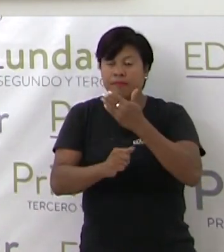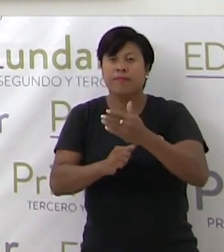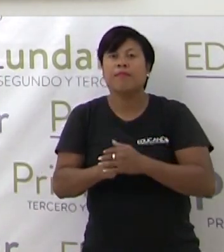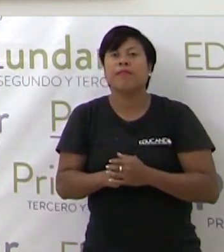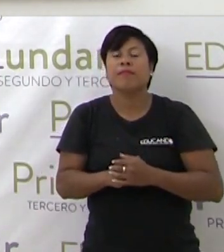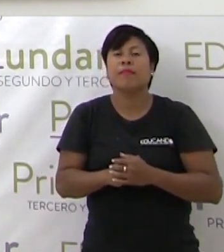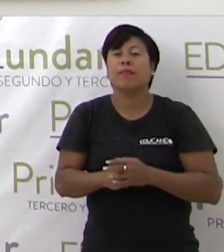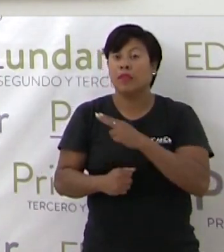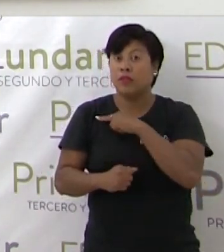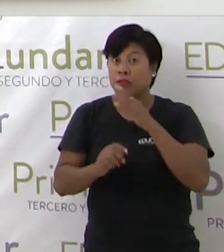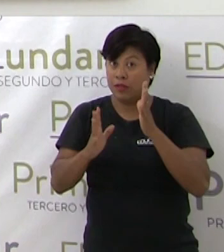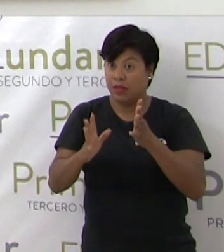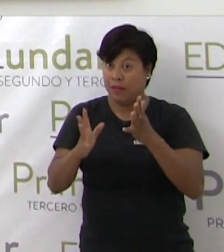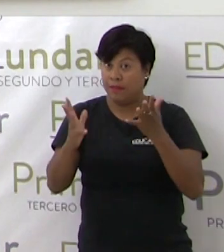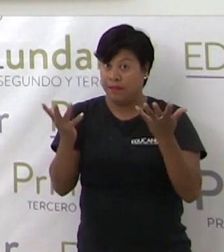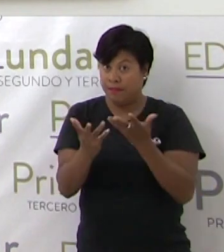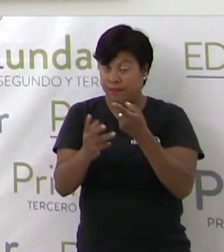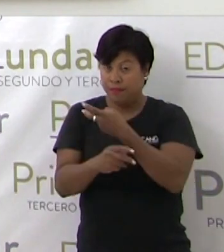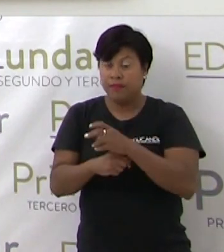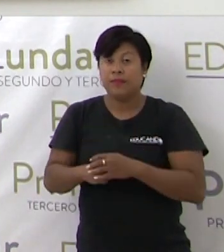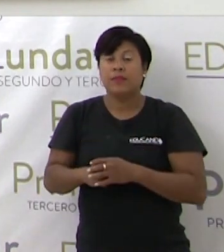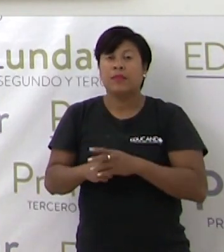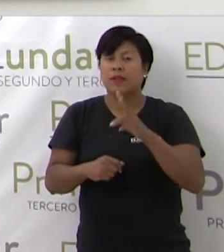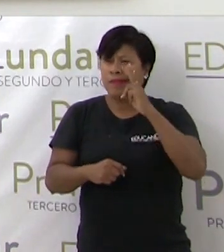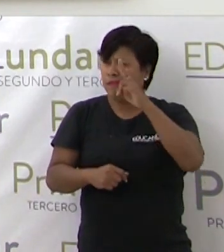entonces ya localizamos, si observamos, ya